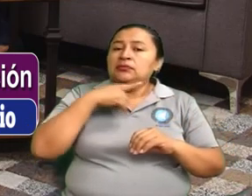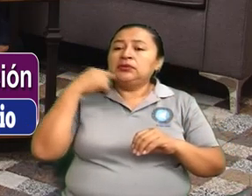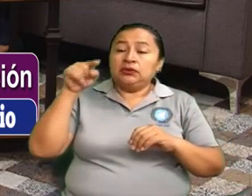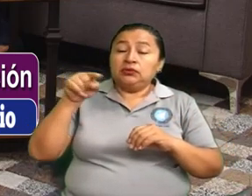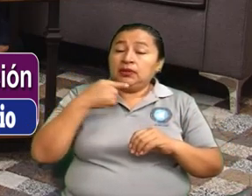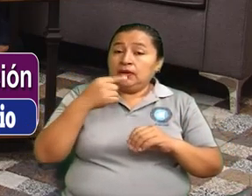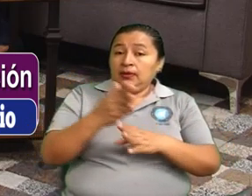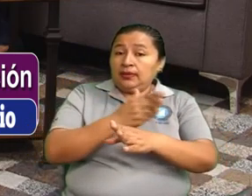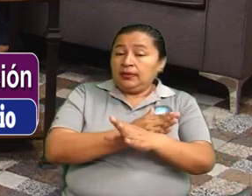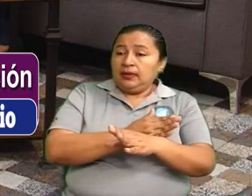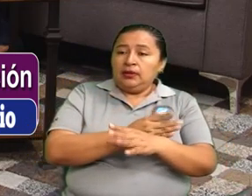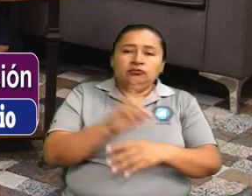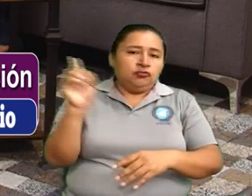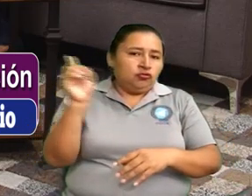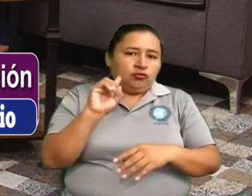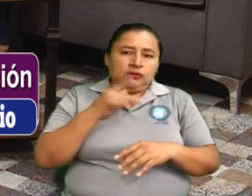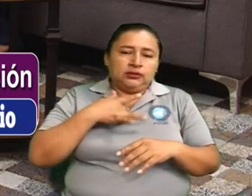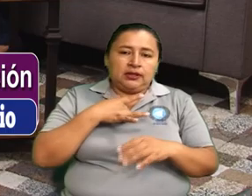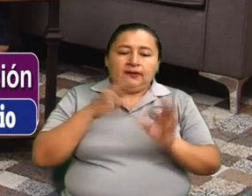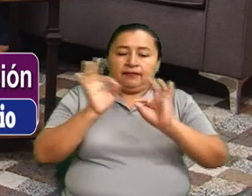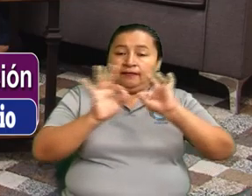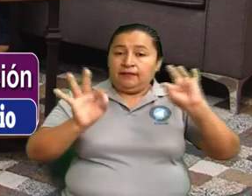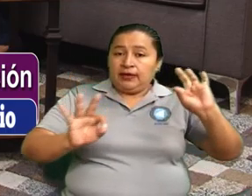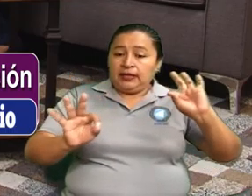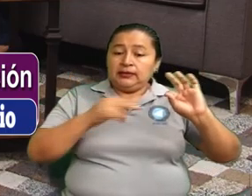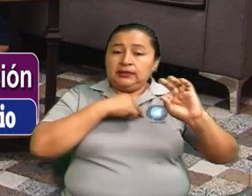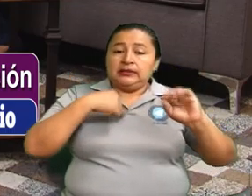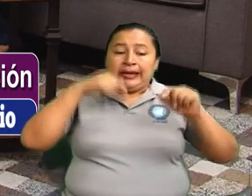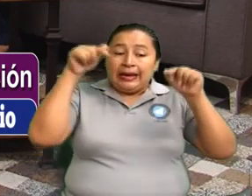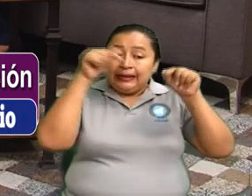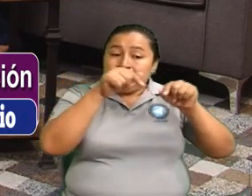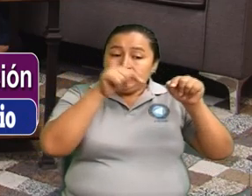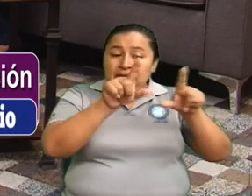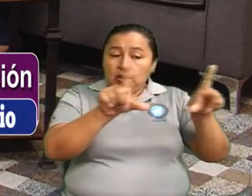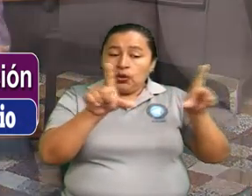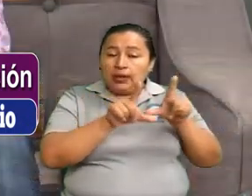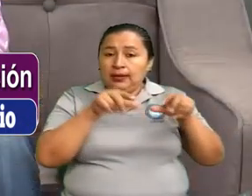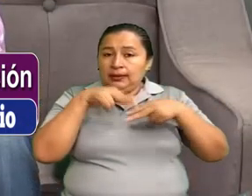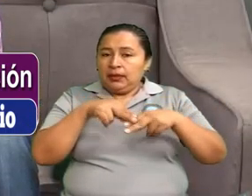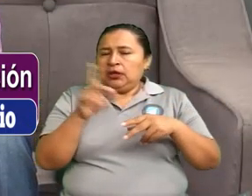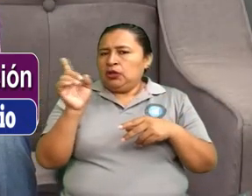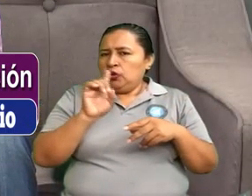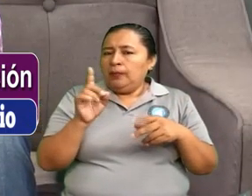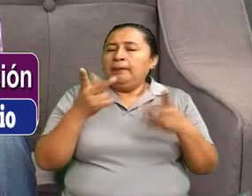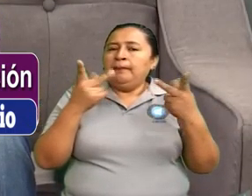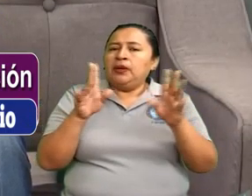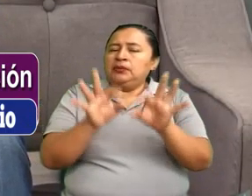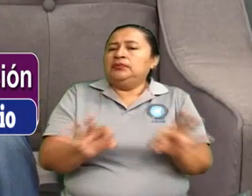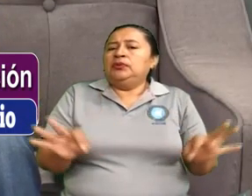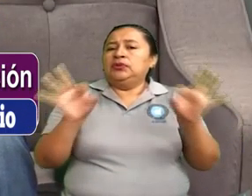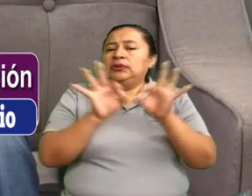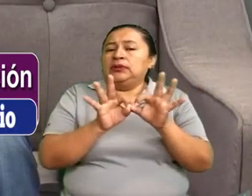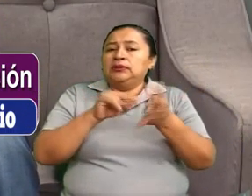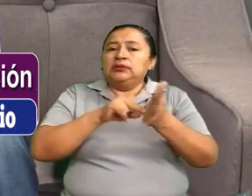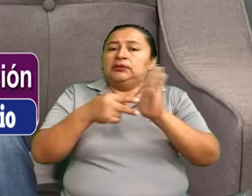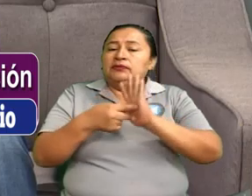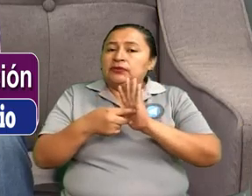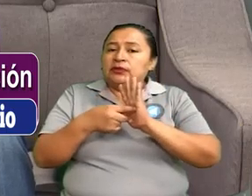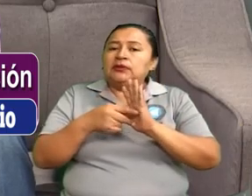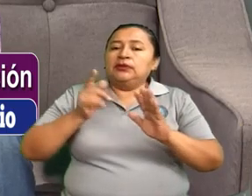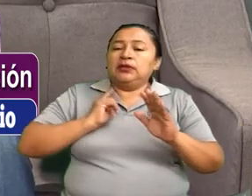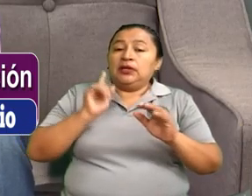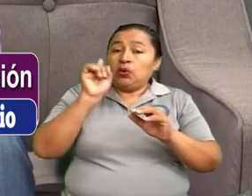anterior que no necesariamente las ferias se realizan estrictamente en los parques, uh-huh, pero cuán importante han significado contar